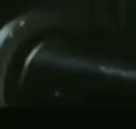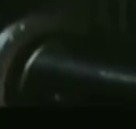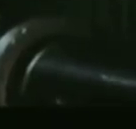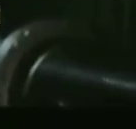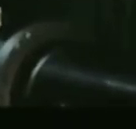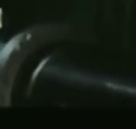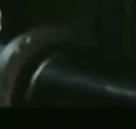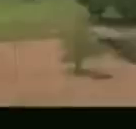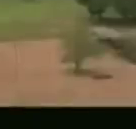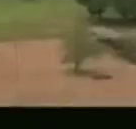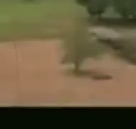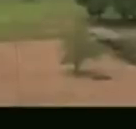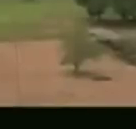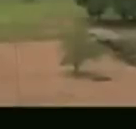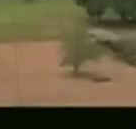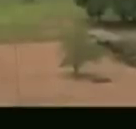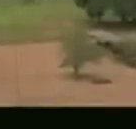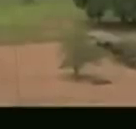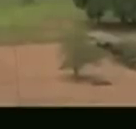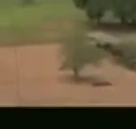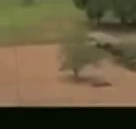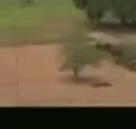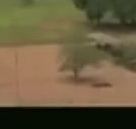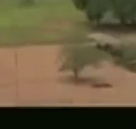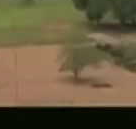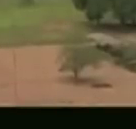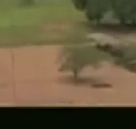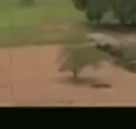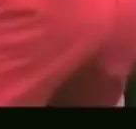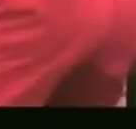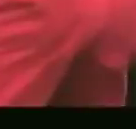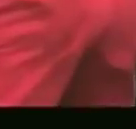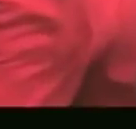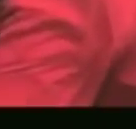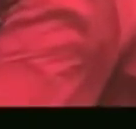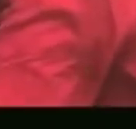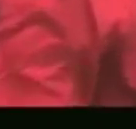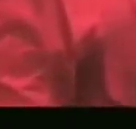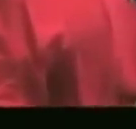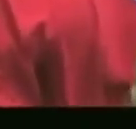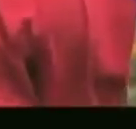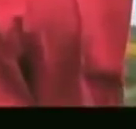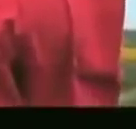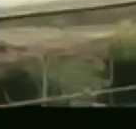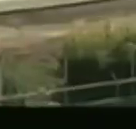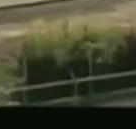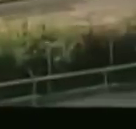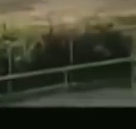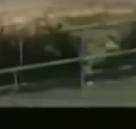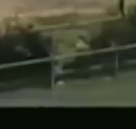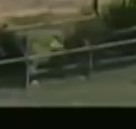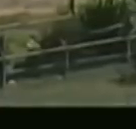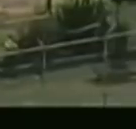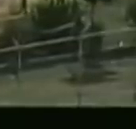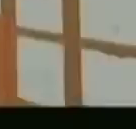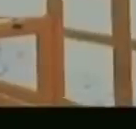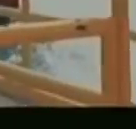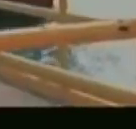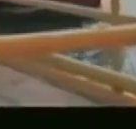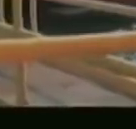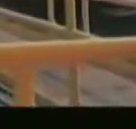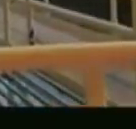un refinanciamiento y una reestructuración de la deuda externa y de todos los pagos de